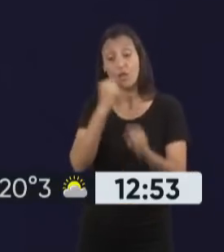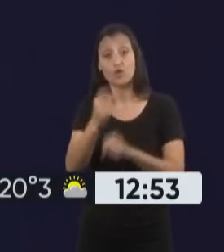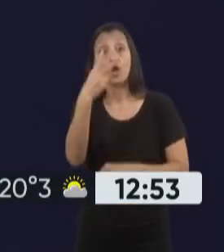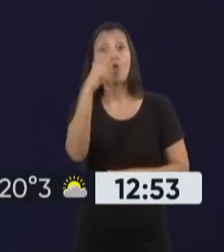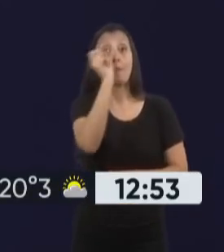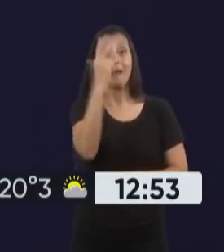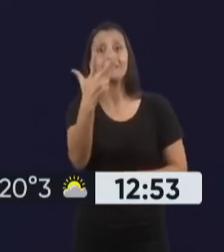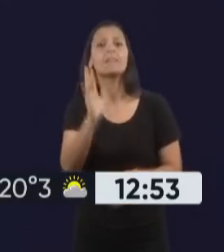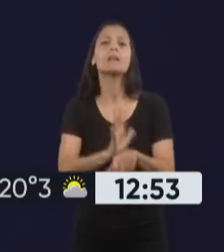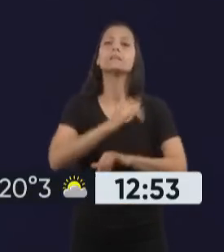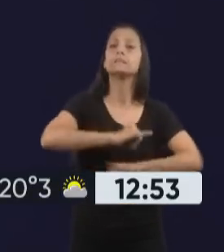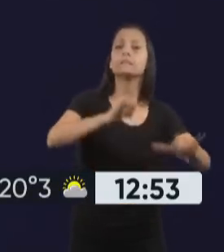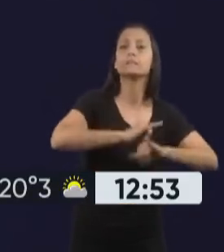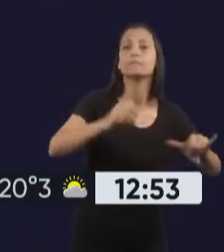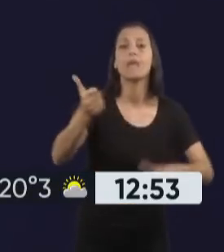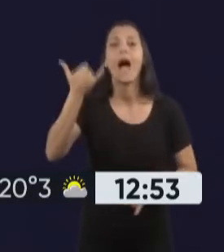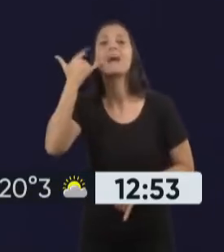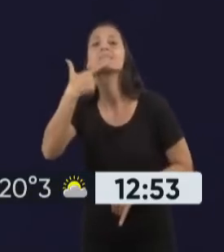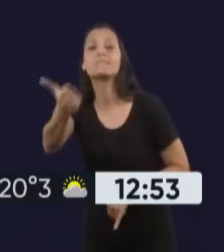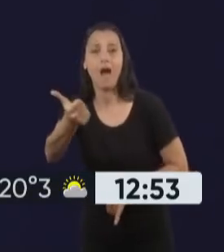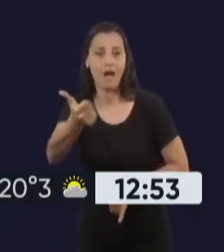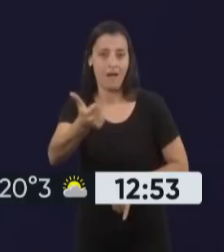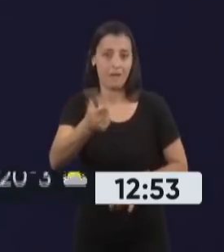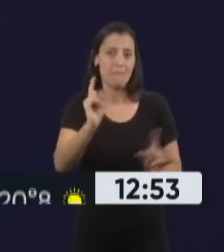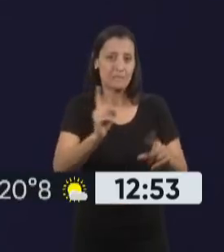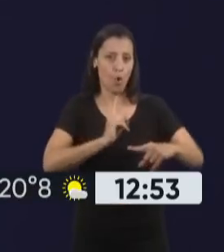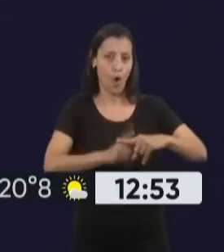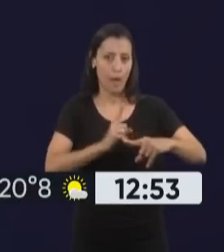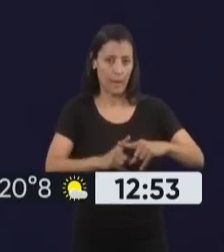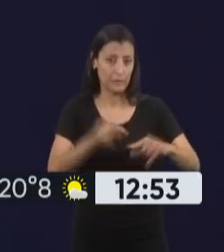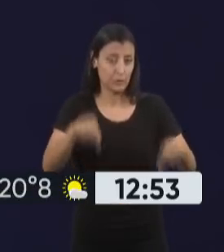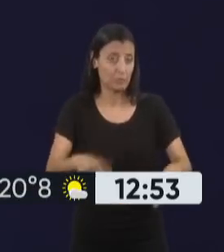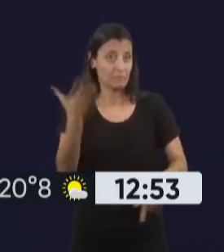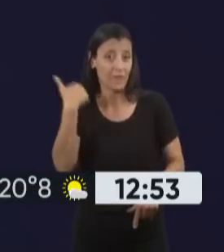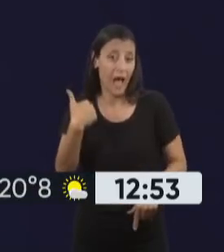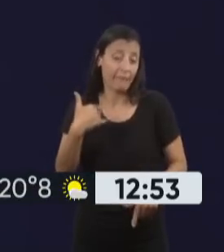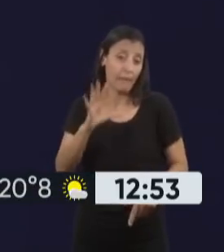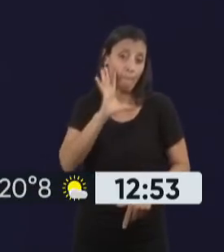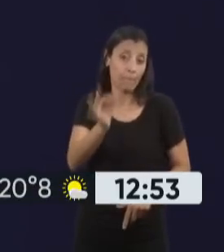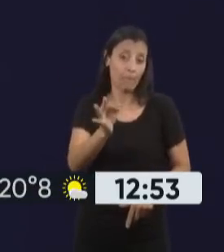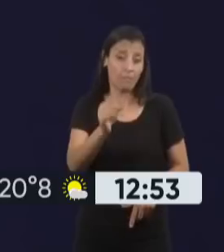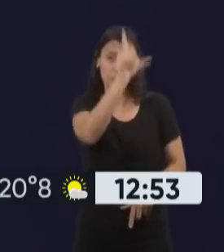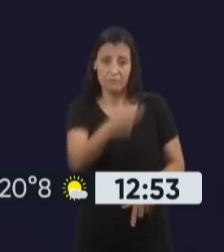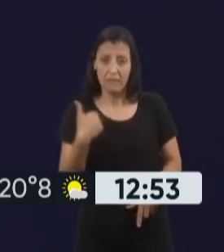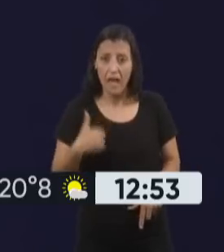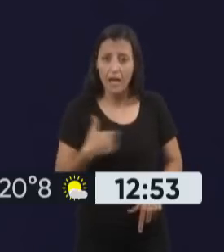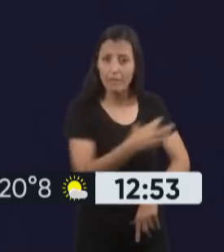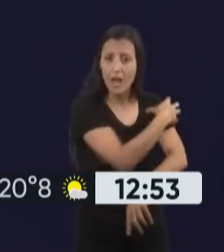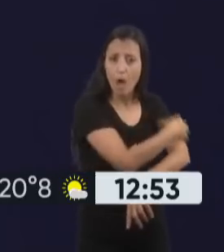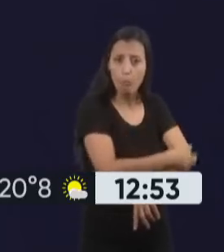2023 en sponsoreo de AISA en estos eventos, en un país empobrecido, ¿no? Esto siempre es